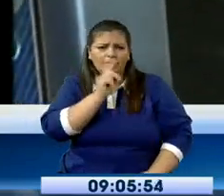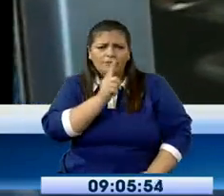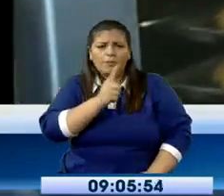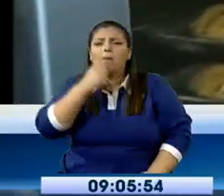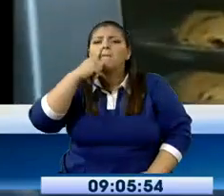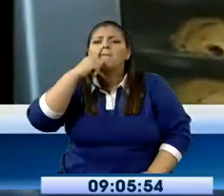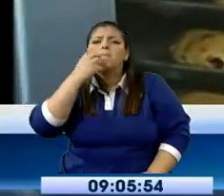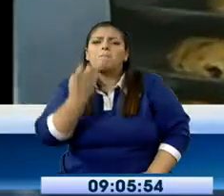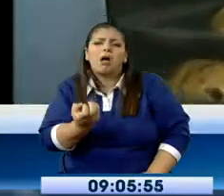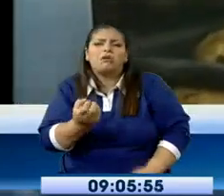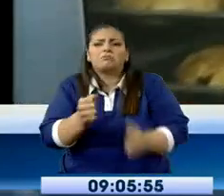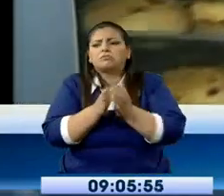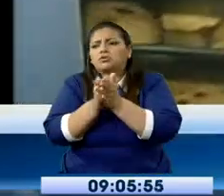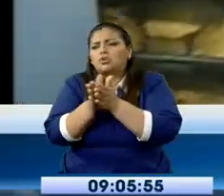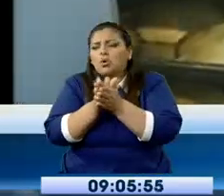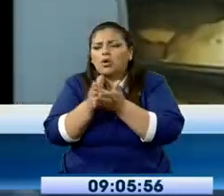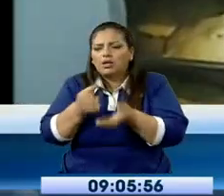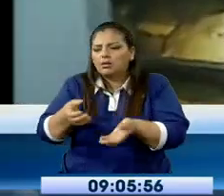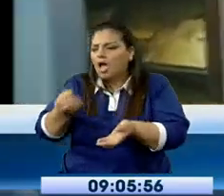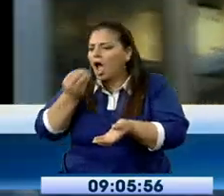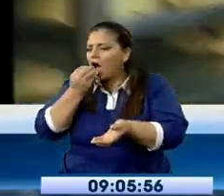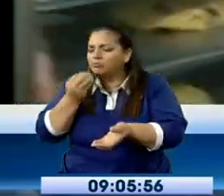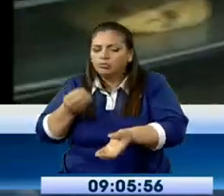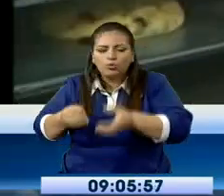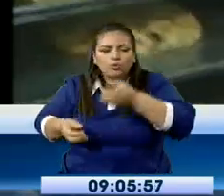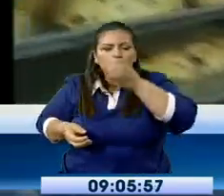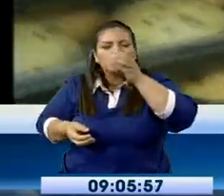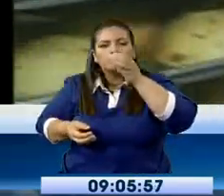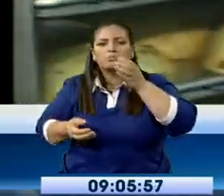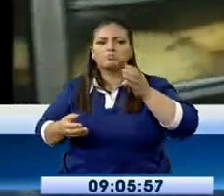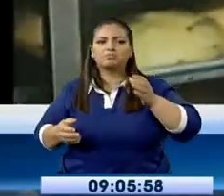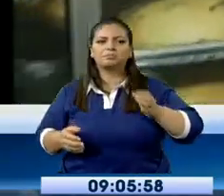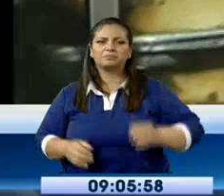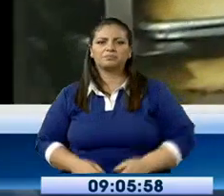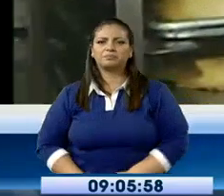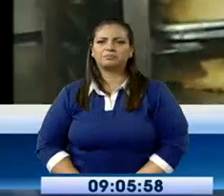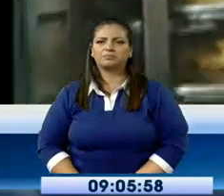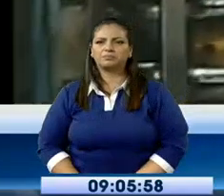lo importante es eso, la unión. Y ahí va, al horno.